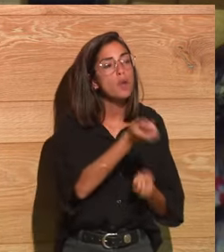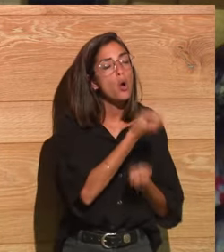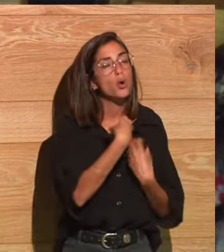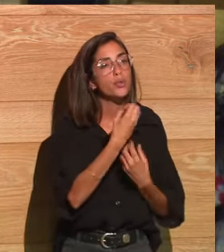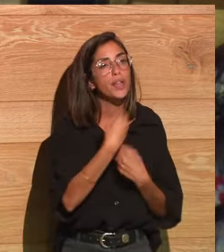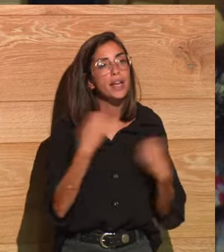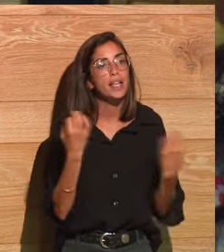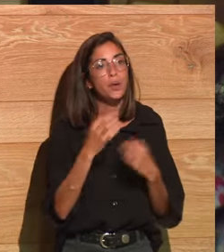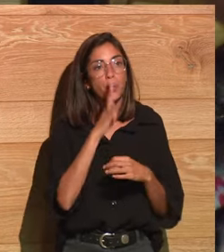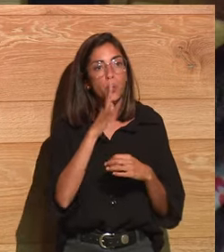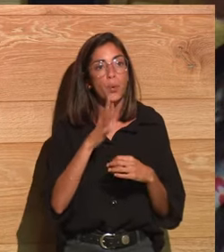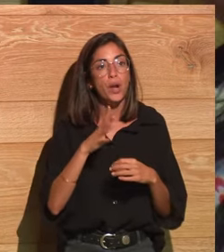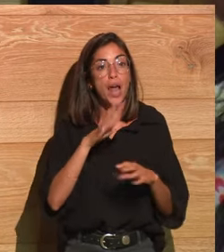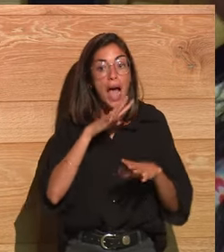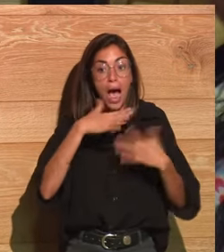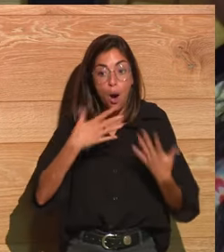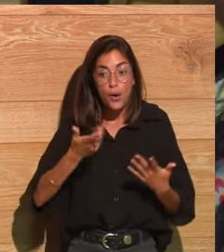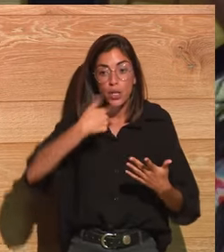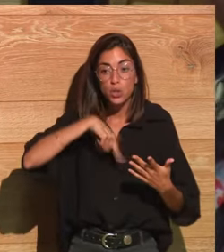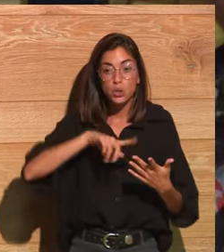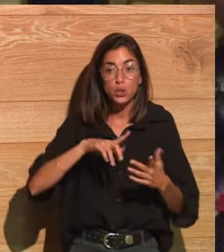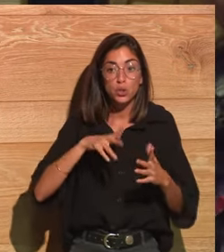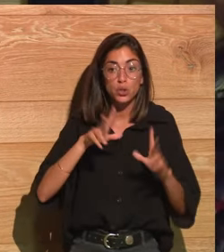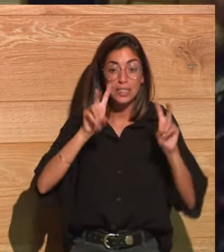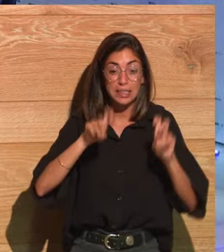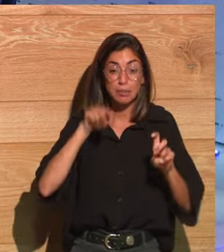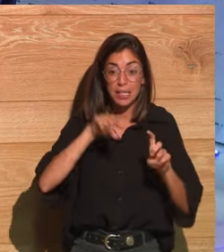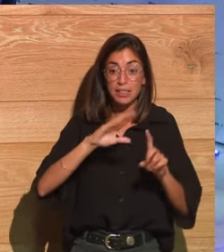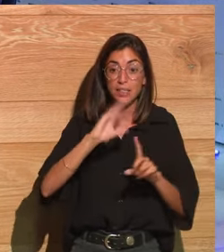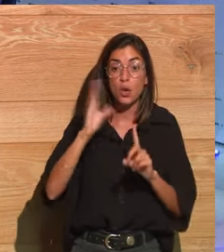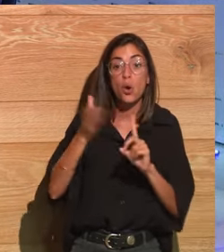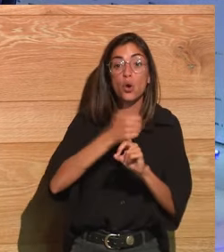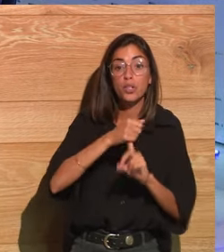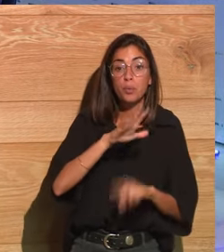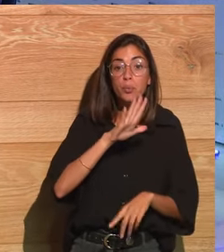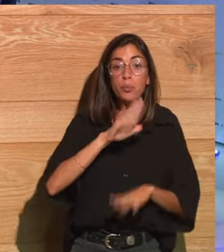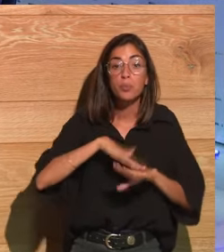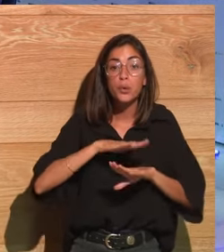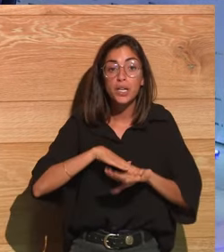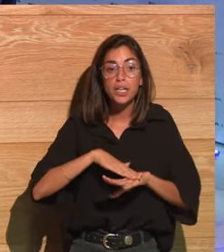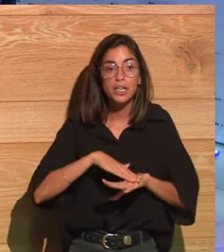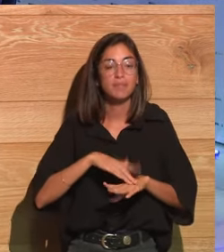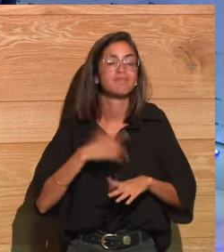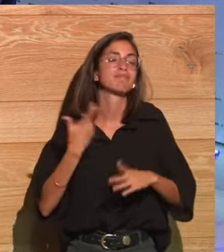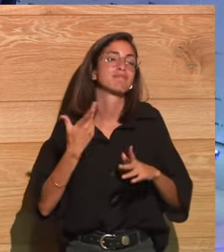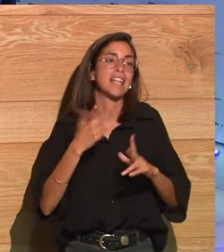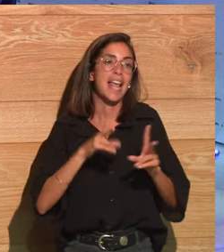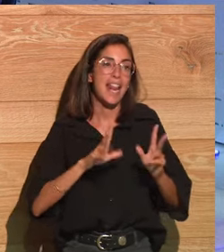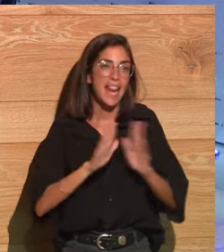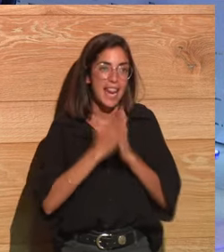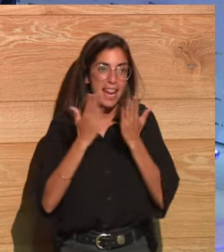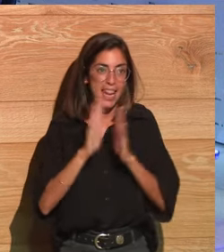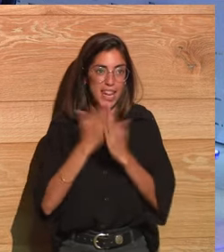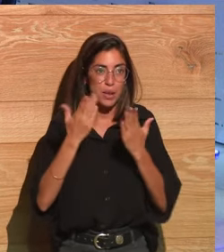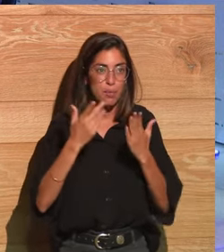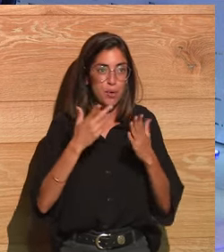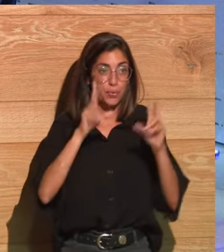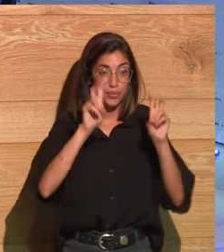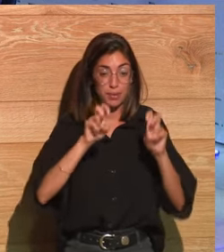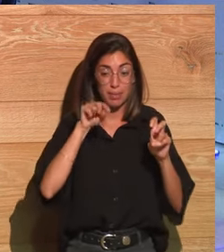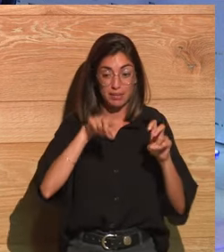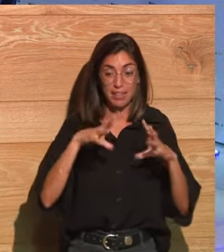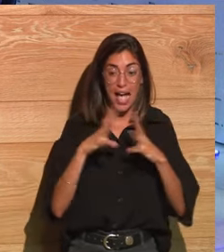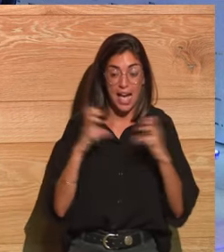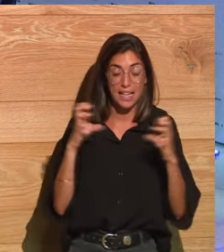ahora estamos encontrándonos con este fenómeno? Mira, pues el libro le dedica precisamente un capítulo al tema de la ansiedad